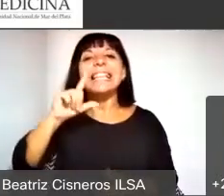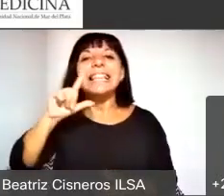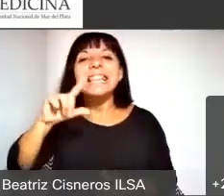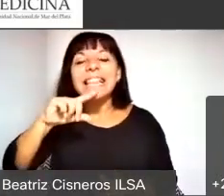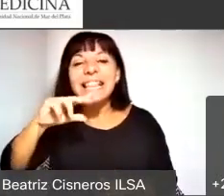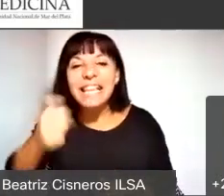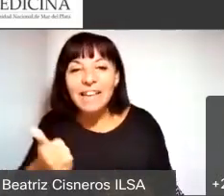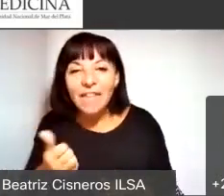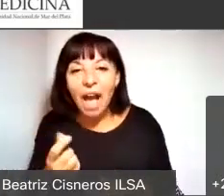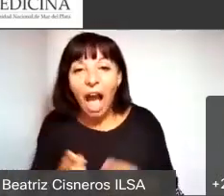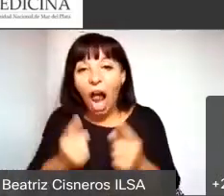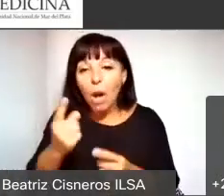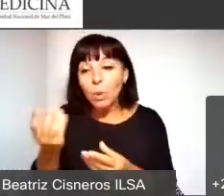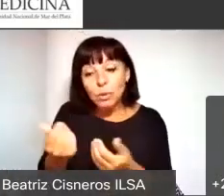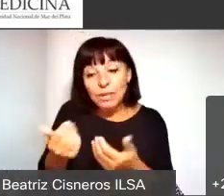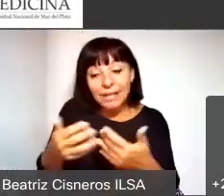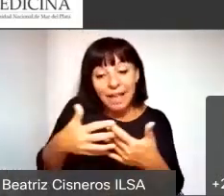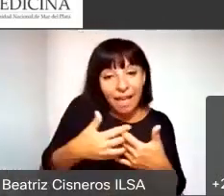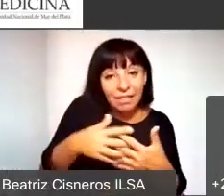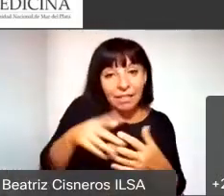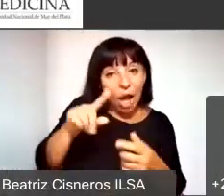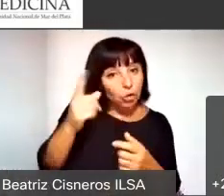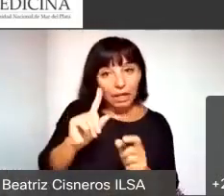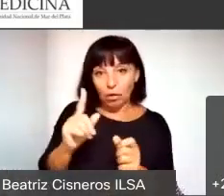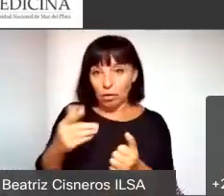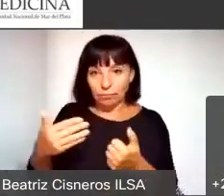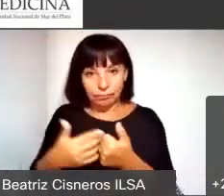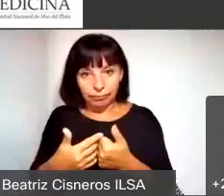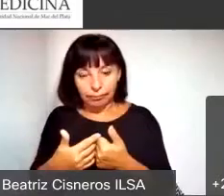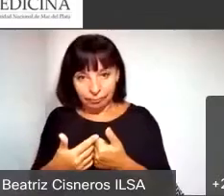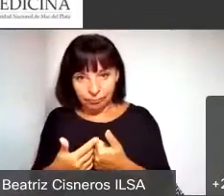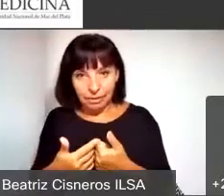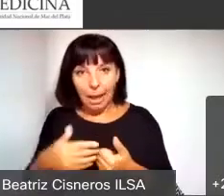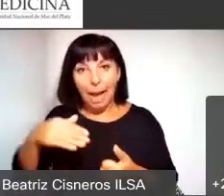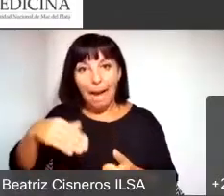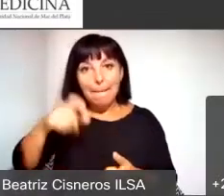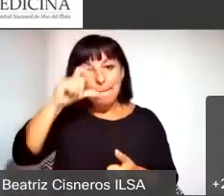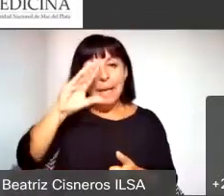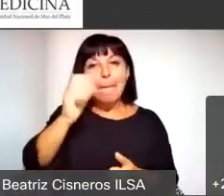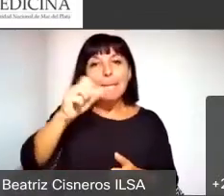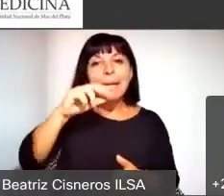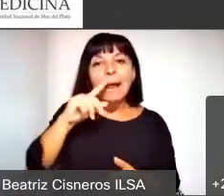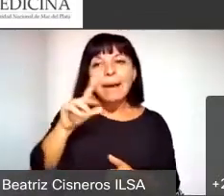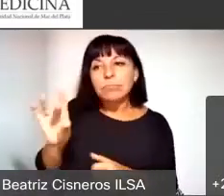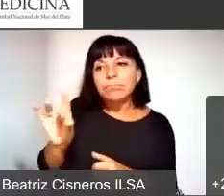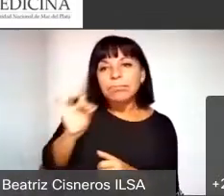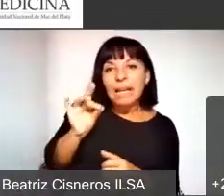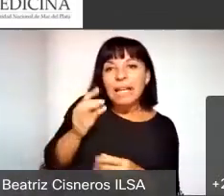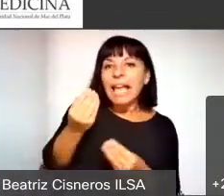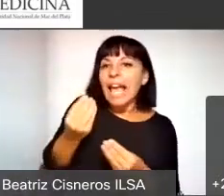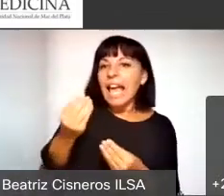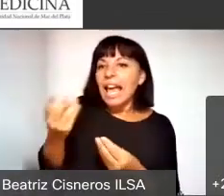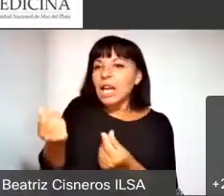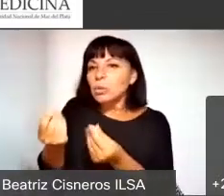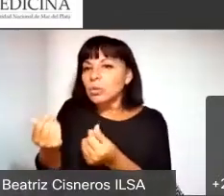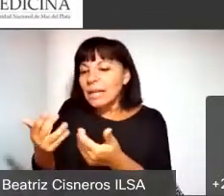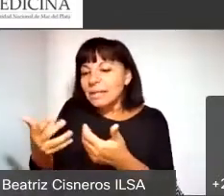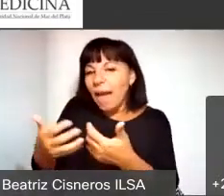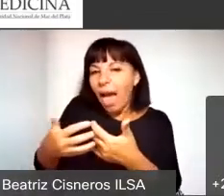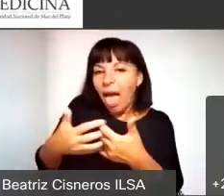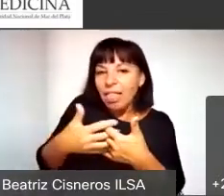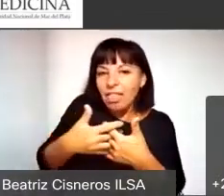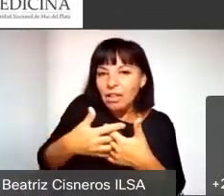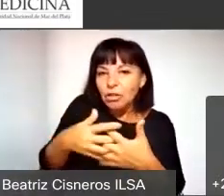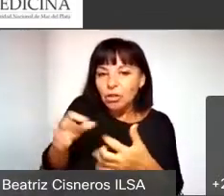membrana plasmática permite definir qué sustancias van a atravesar la célula, qué sustancias van a ingresar